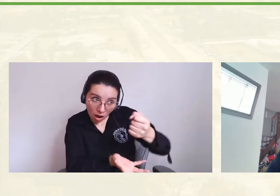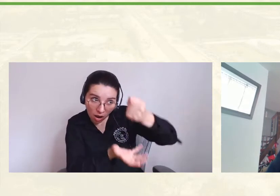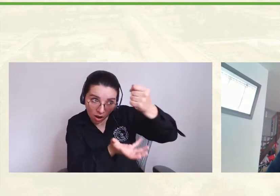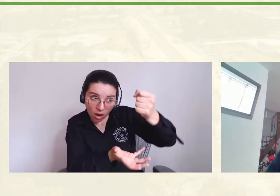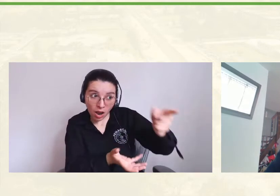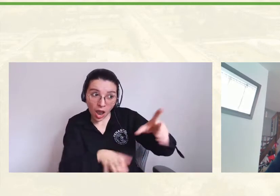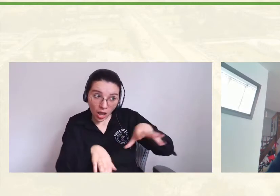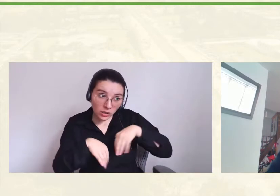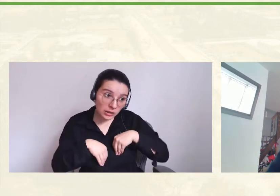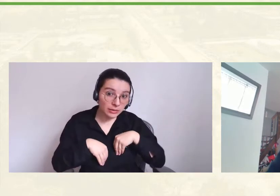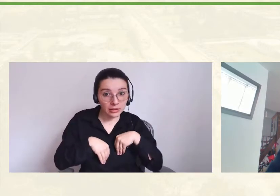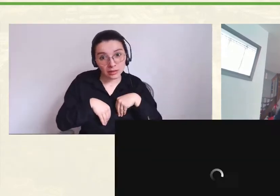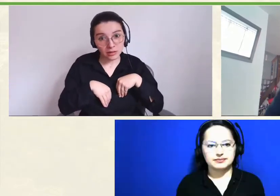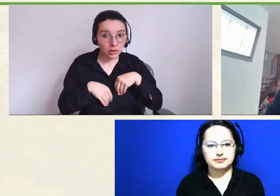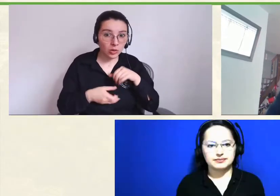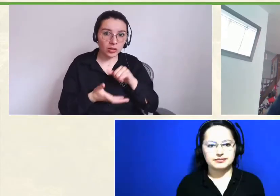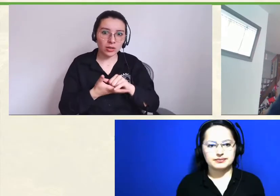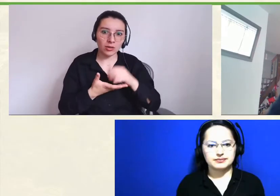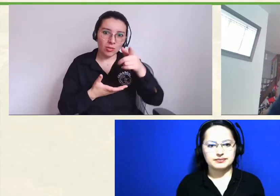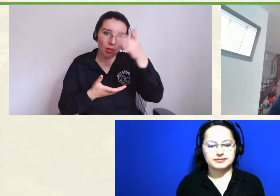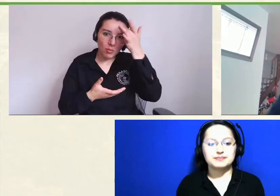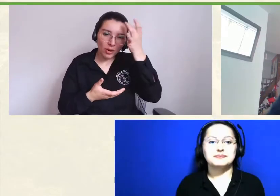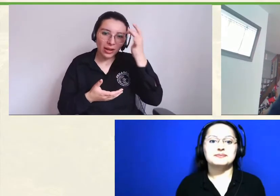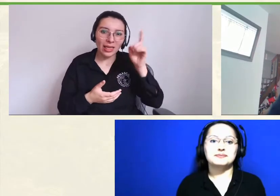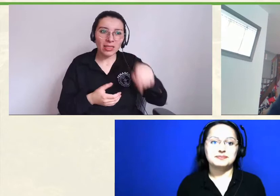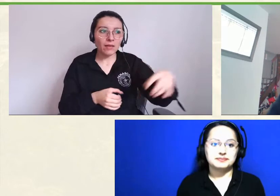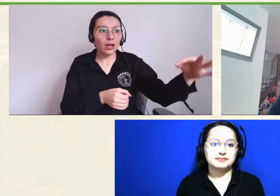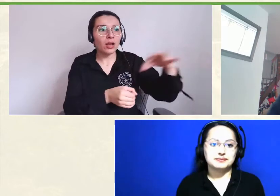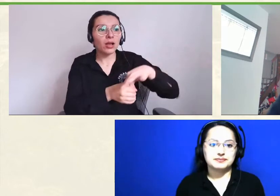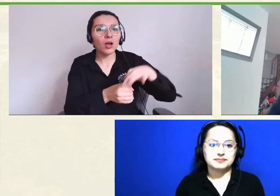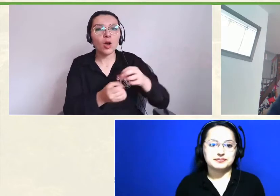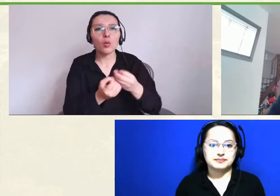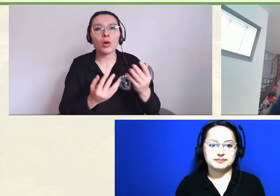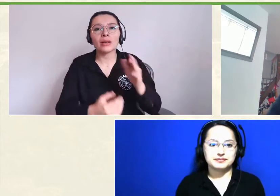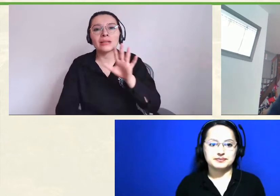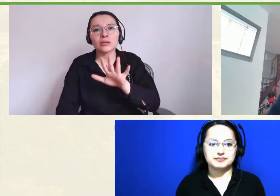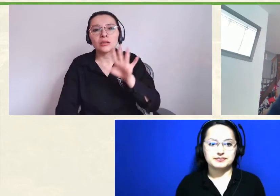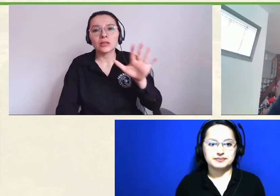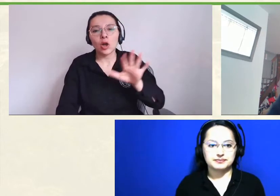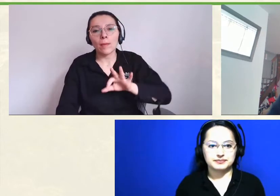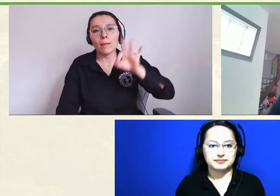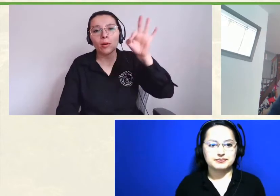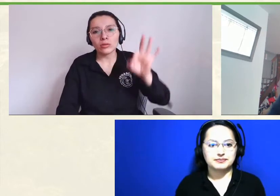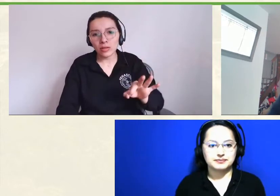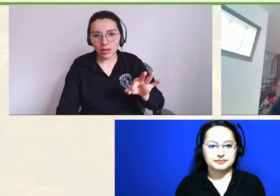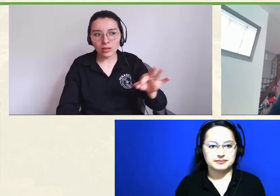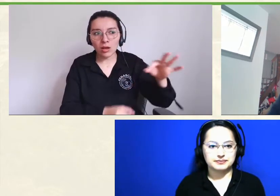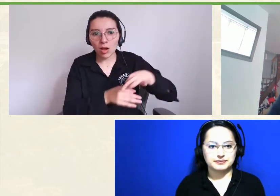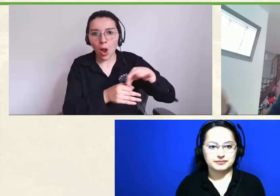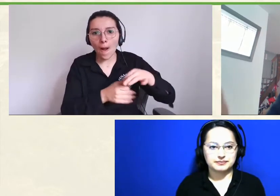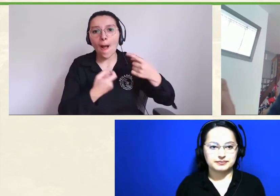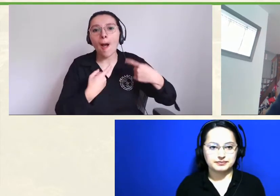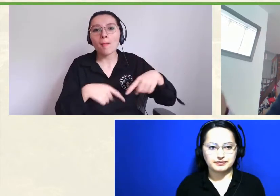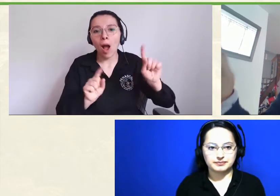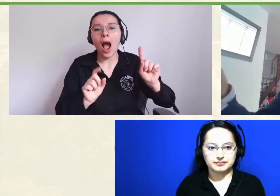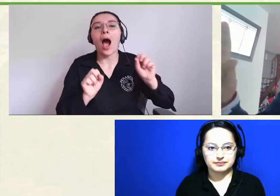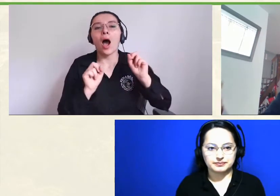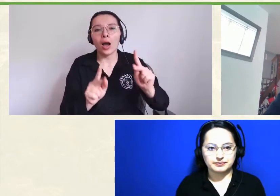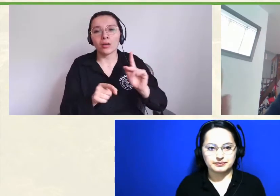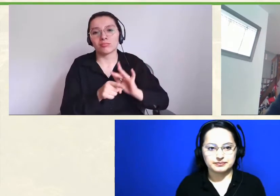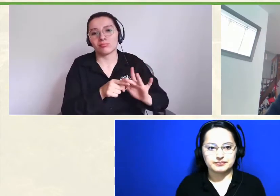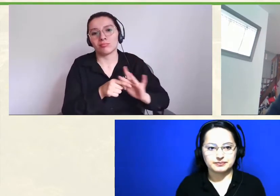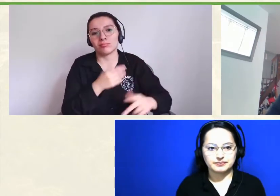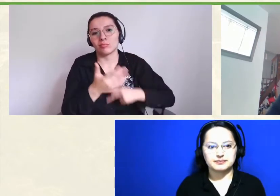logremos superar el 55% que nos marca la ley de los propietarios de predios interesados en el proyecto. Entonces, todo va a estar